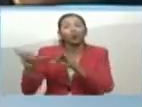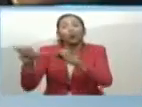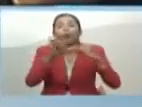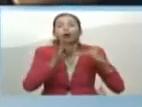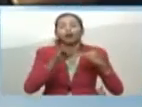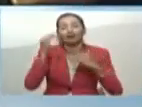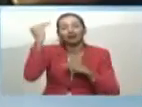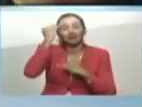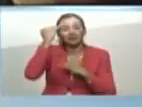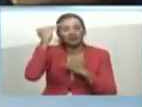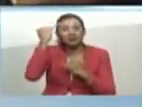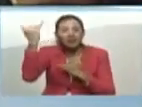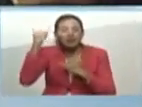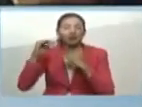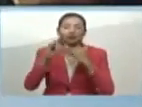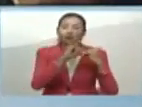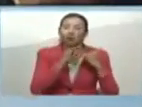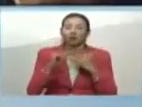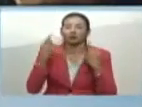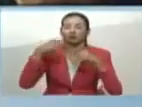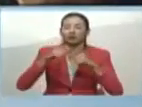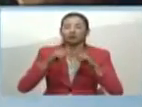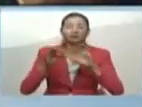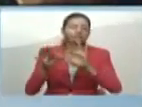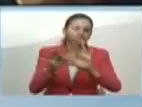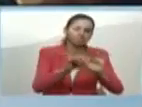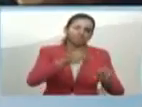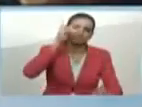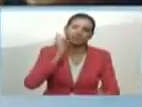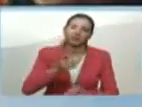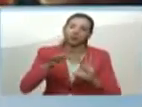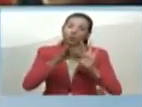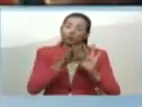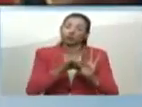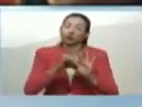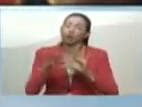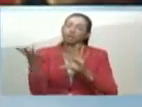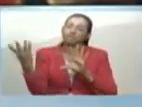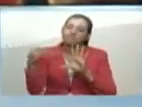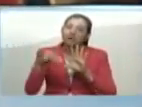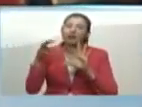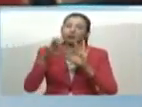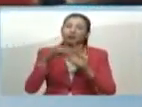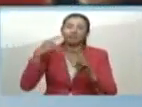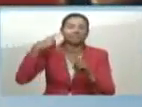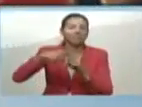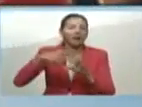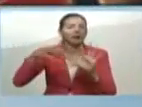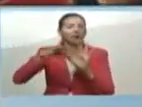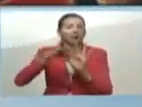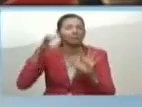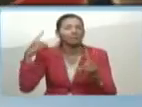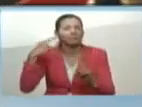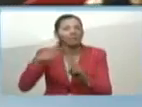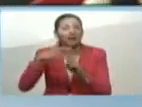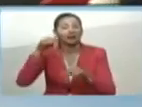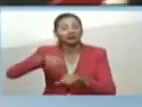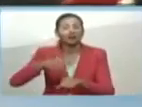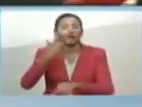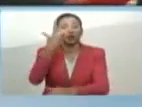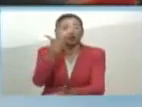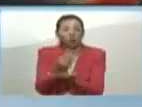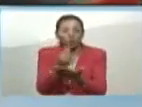consejos presidenciales, el llamado a la unidad, unidad y más unidad. Aquí la comuna, nosotros estamos